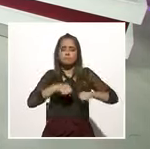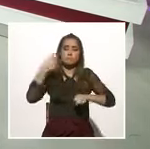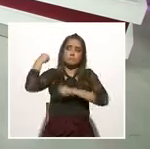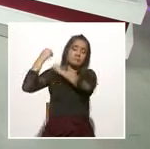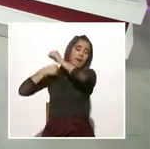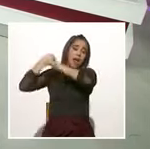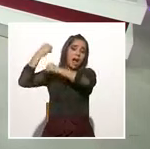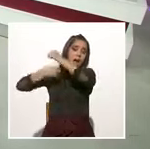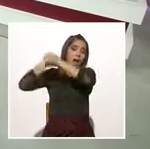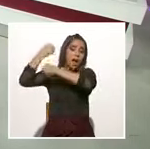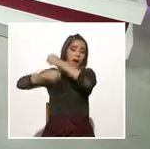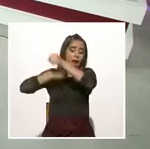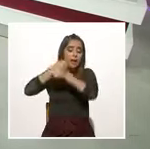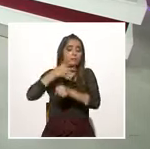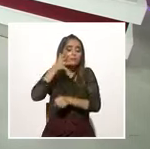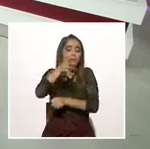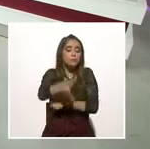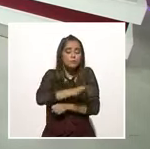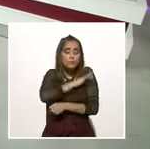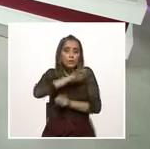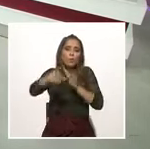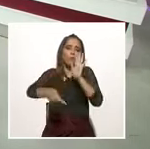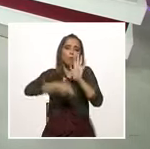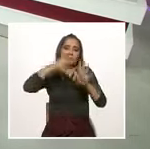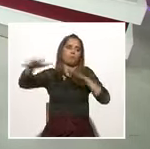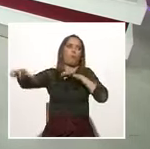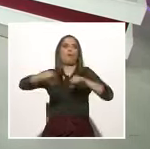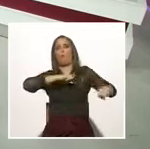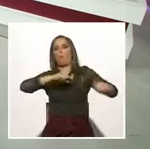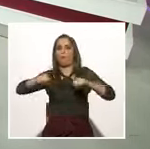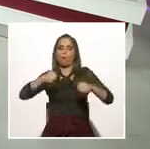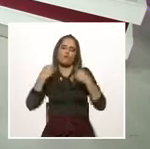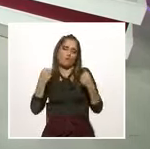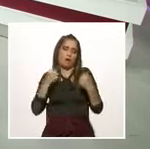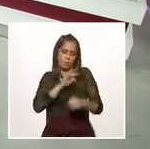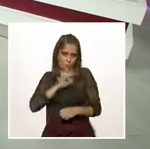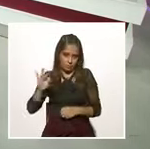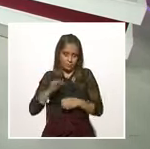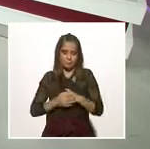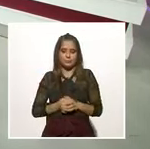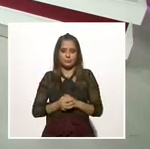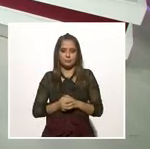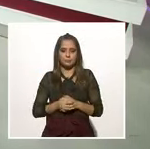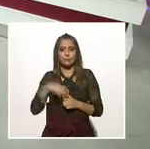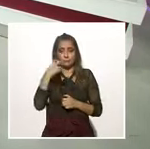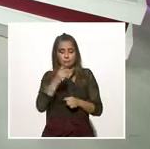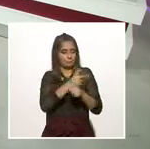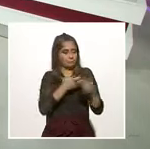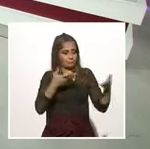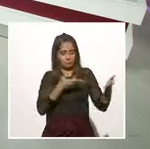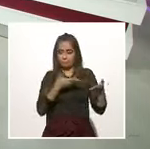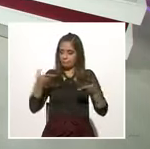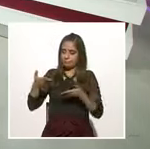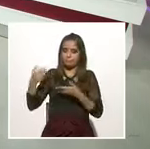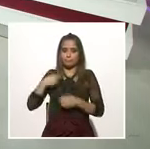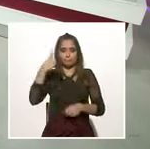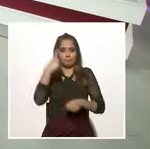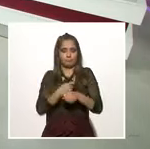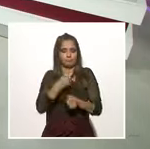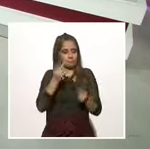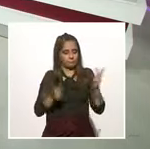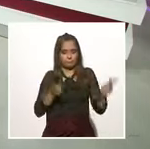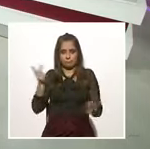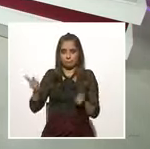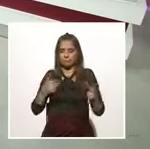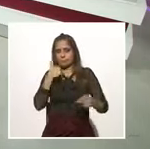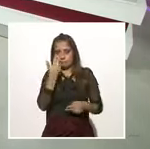vuelva a se junte toda esta energía y vuelva a temblar. Fíjense que con esto quiero a nuestros invitados hacerles la primeritita pregunta que todos